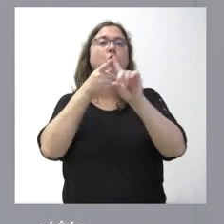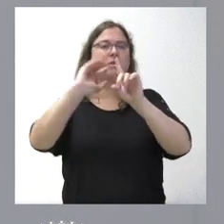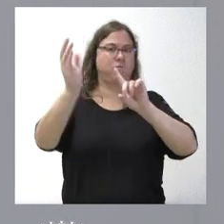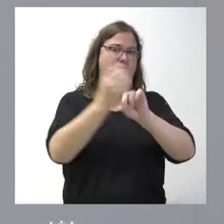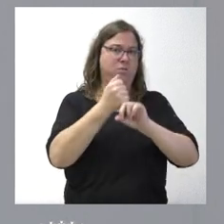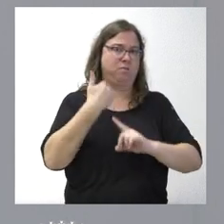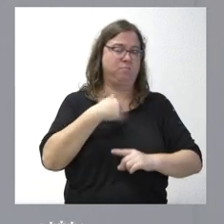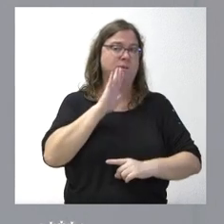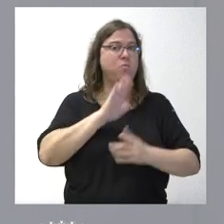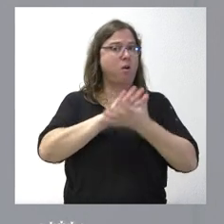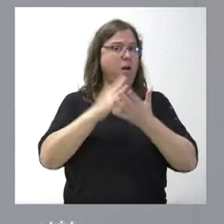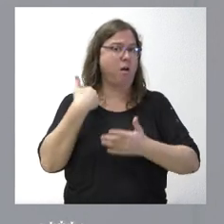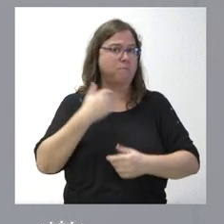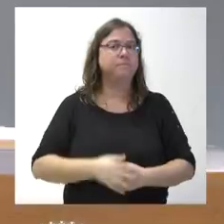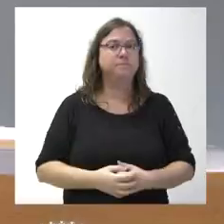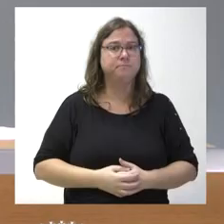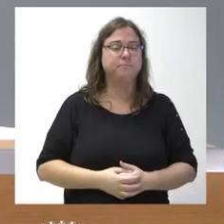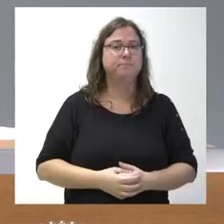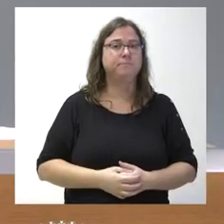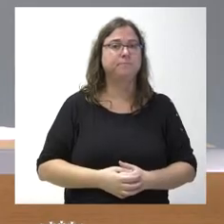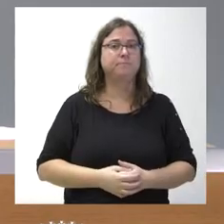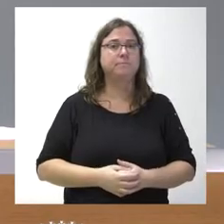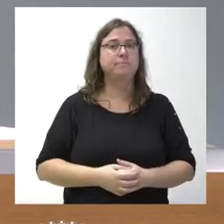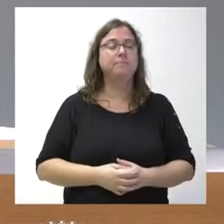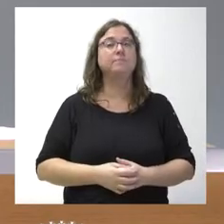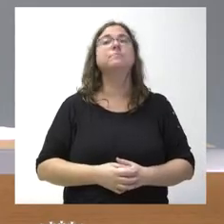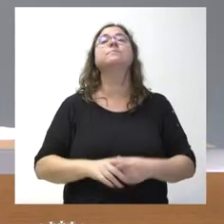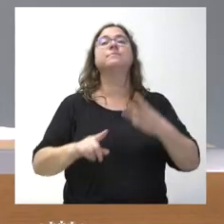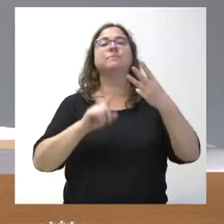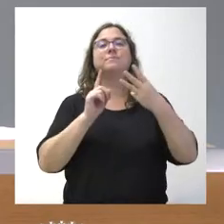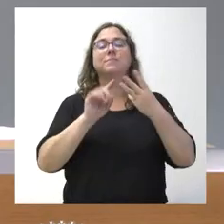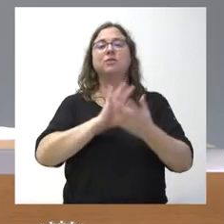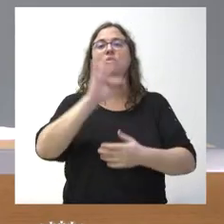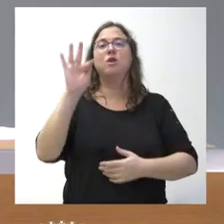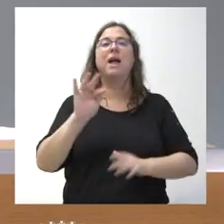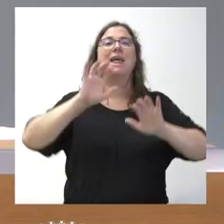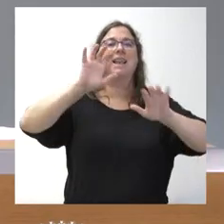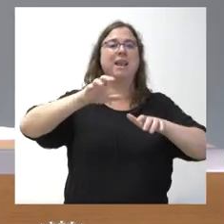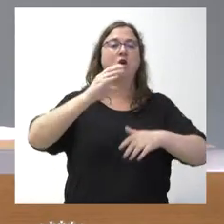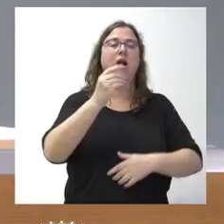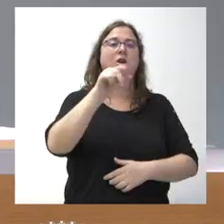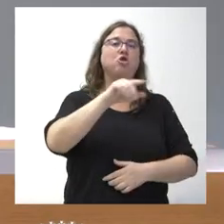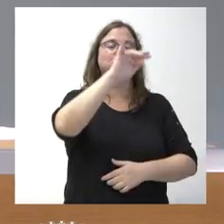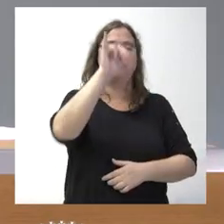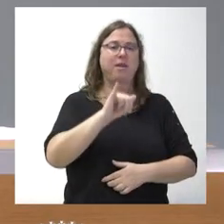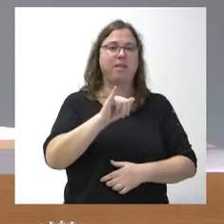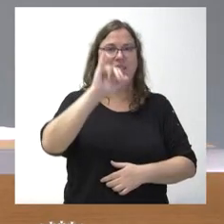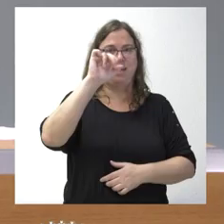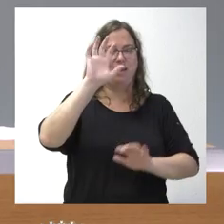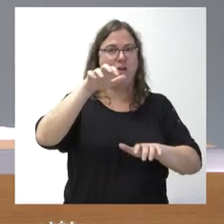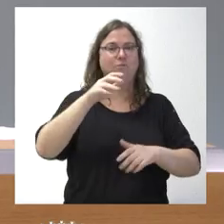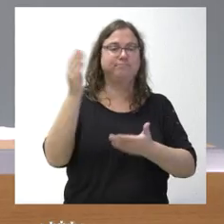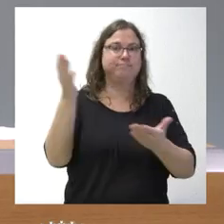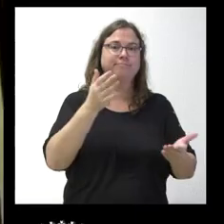se habló en aquella reunión la siguiente intervención nos llega desde León Carlos Domínguez y león